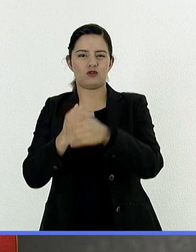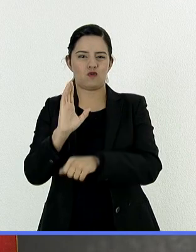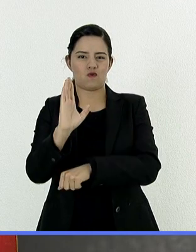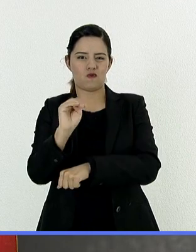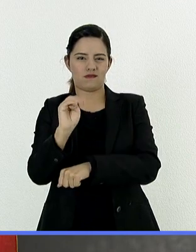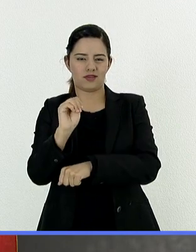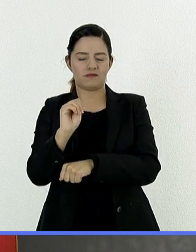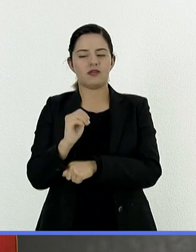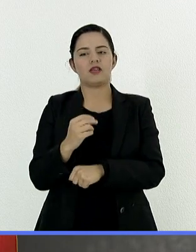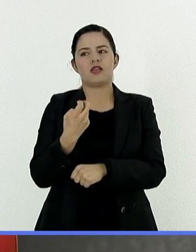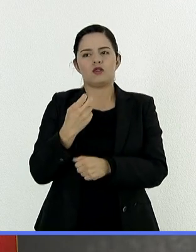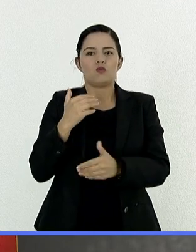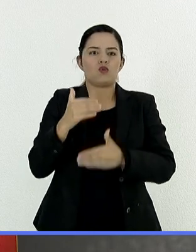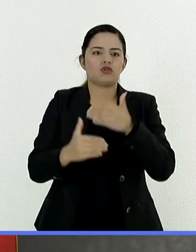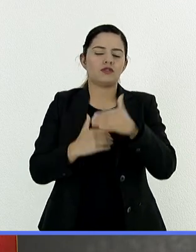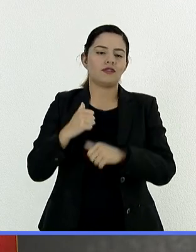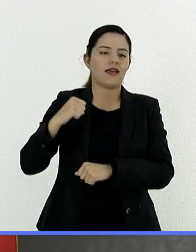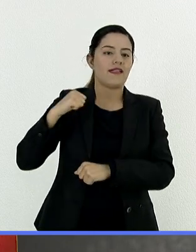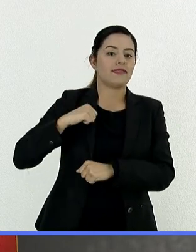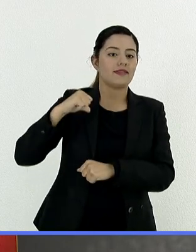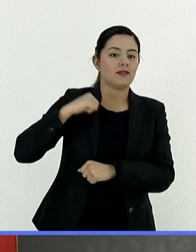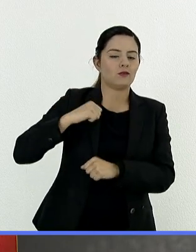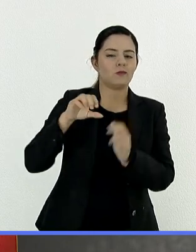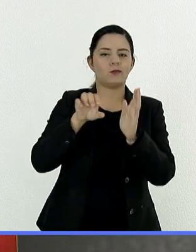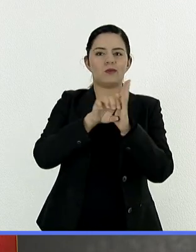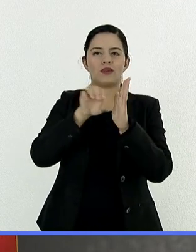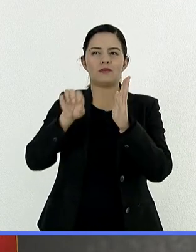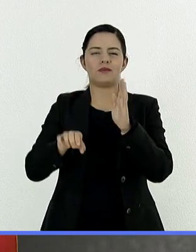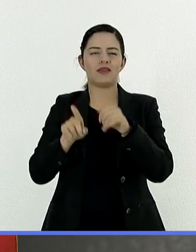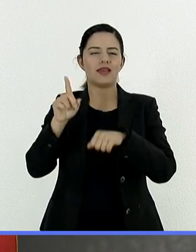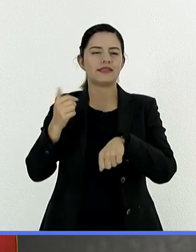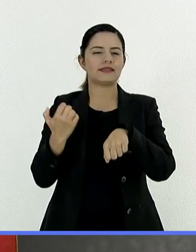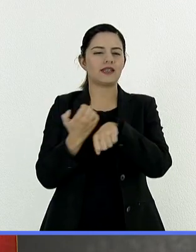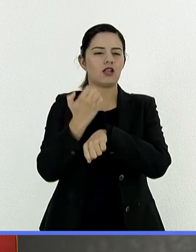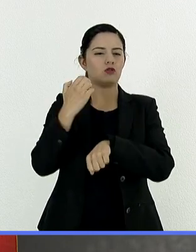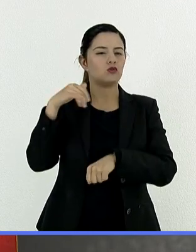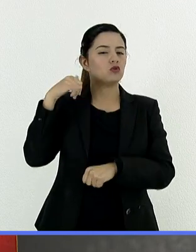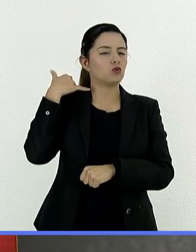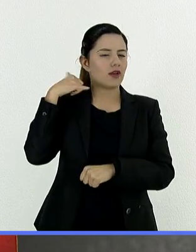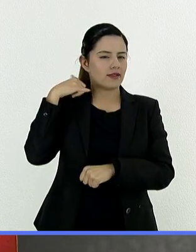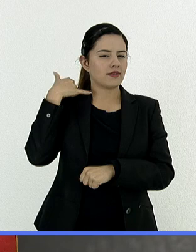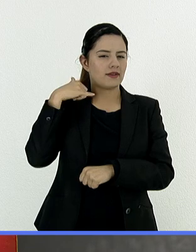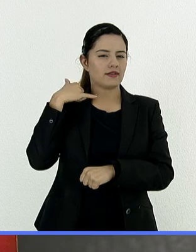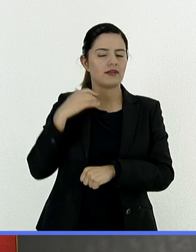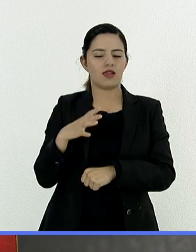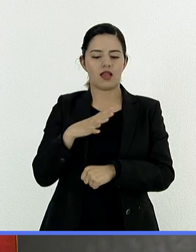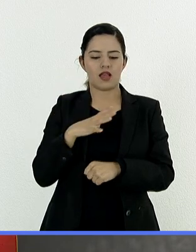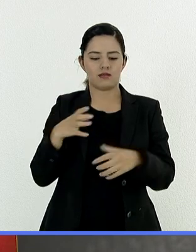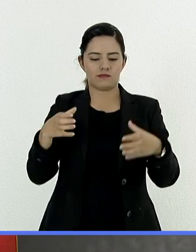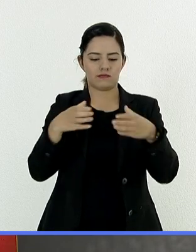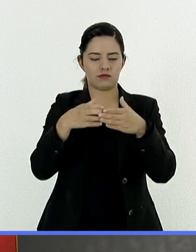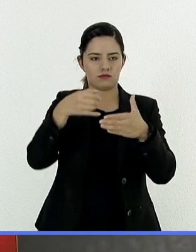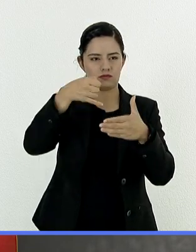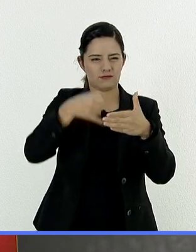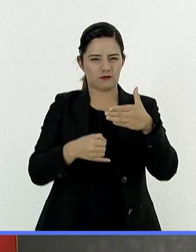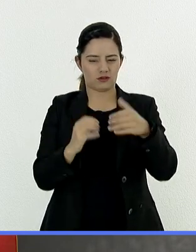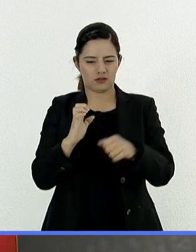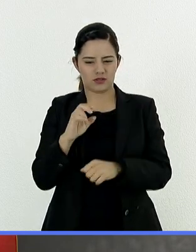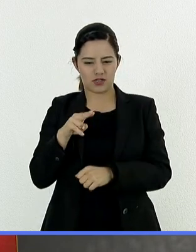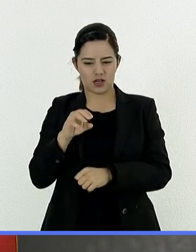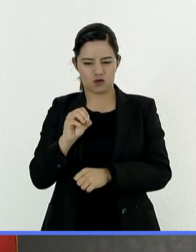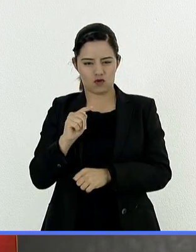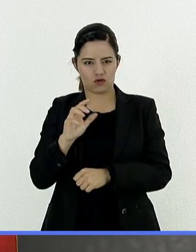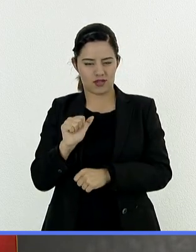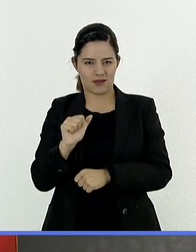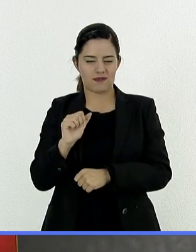procesos también más antiguos por ejemplo hay un cenote en el estado de Yucatán que descubrimos hace tiempo